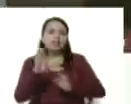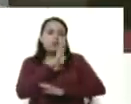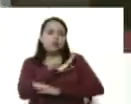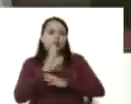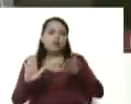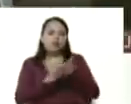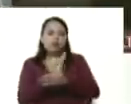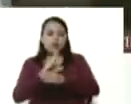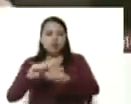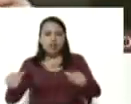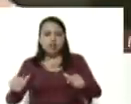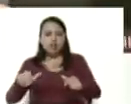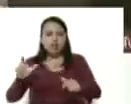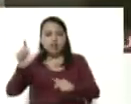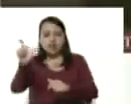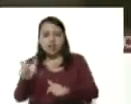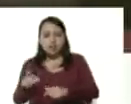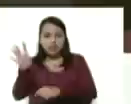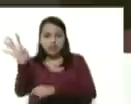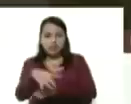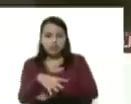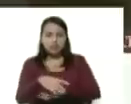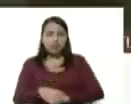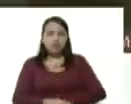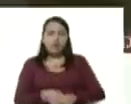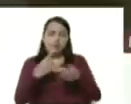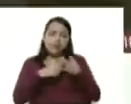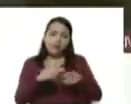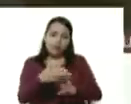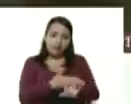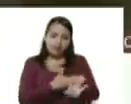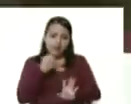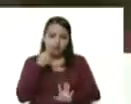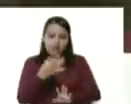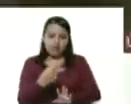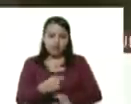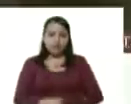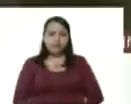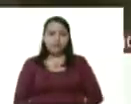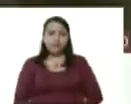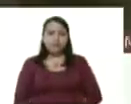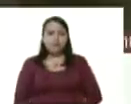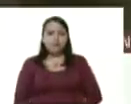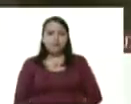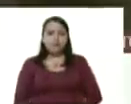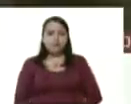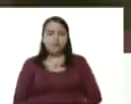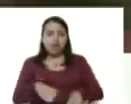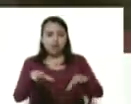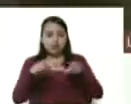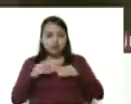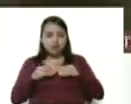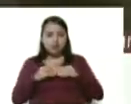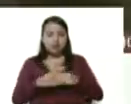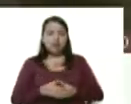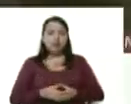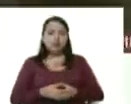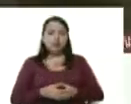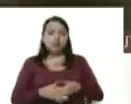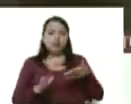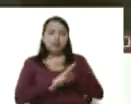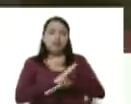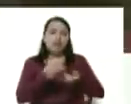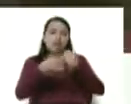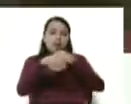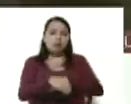el territorio esequivo. Pero como usted dijo, vicepresidenta, es el reconocimiento. La vía es por el Acuerdo